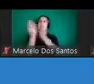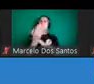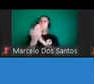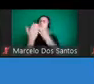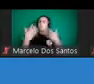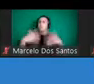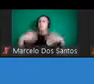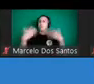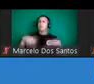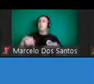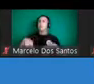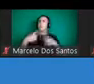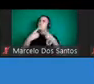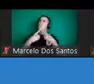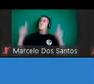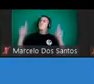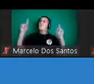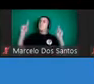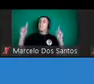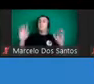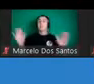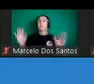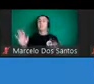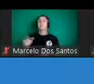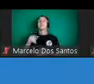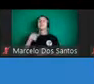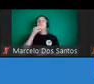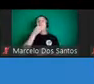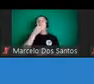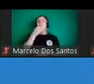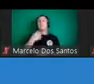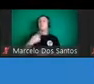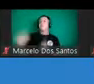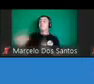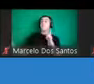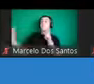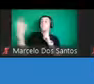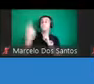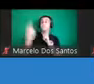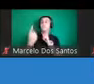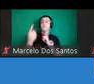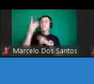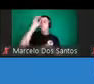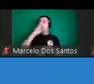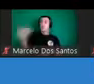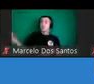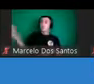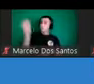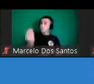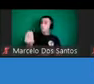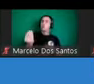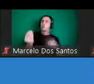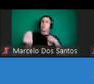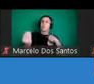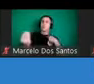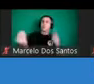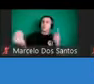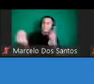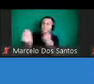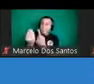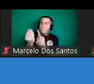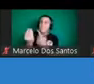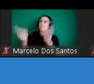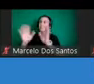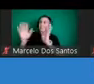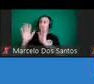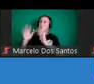lugar. Nos orienta al que una persona nos pueda hacer ese proceso de, por así decirlo, de bienvenida de nuevo. Hace